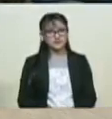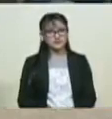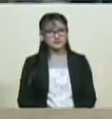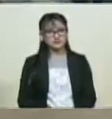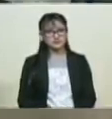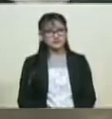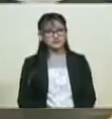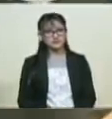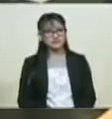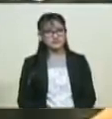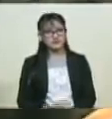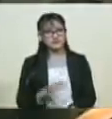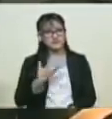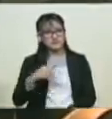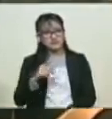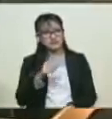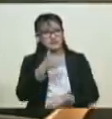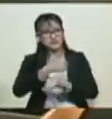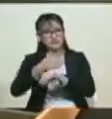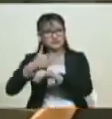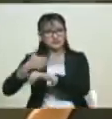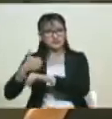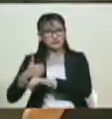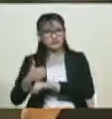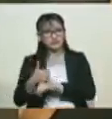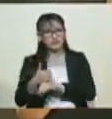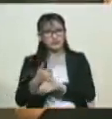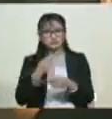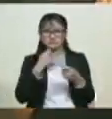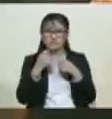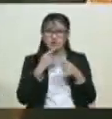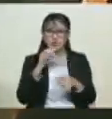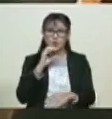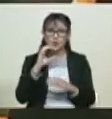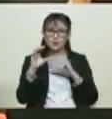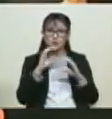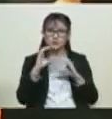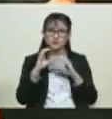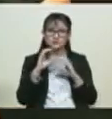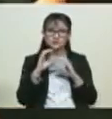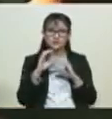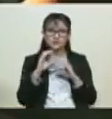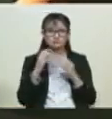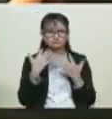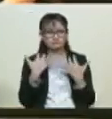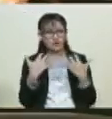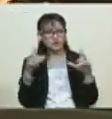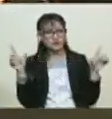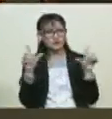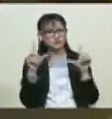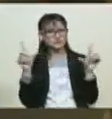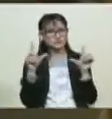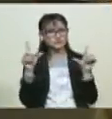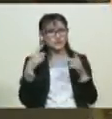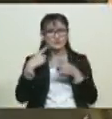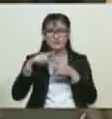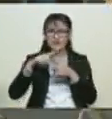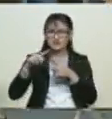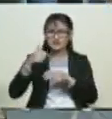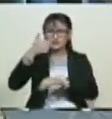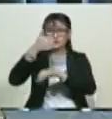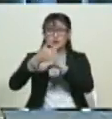presidentes y directores de y medio de comunicación televisivo y de